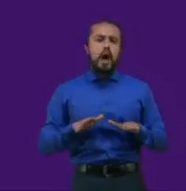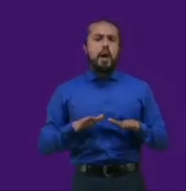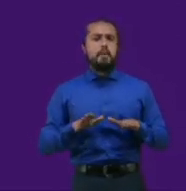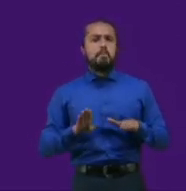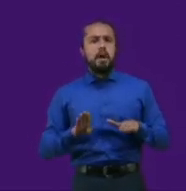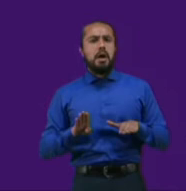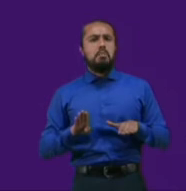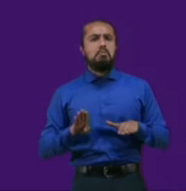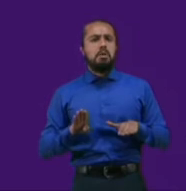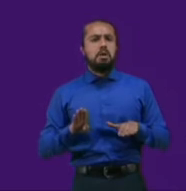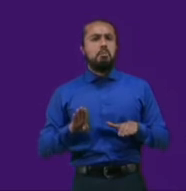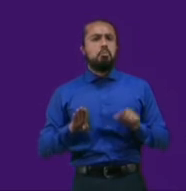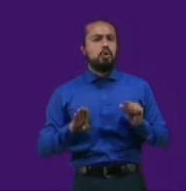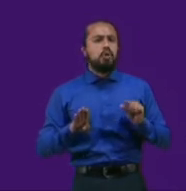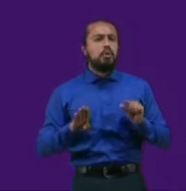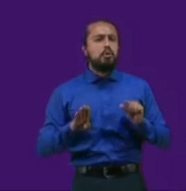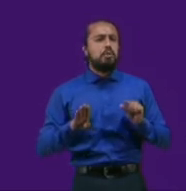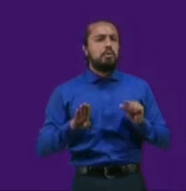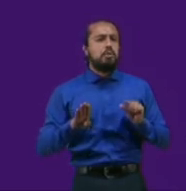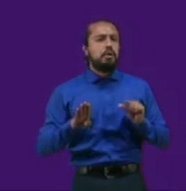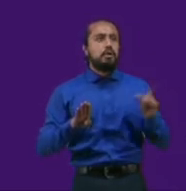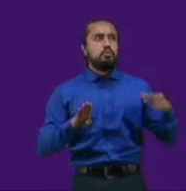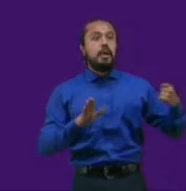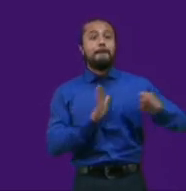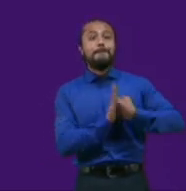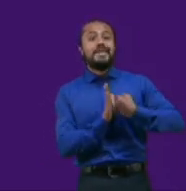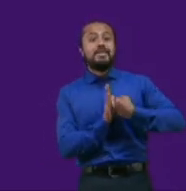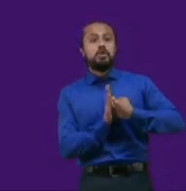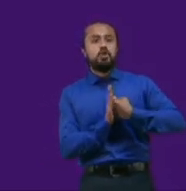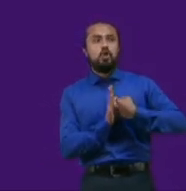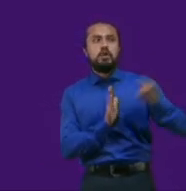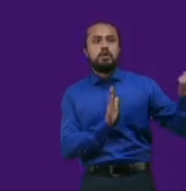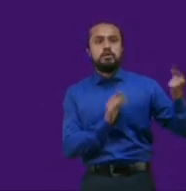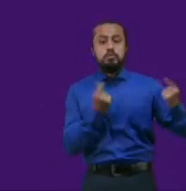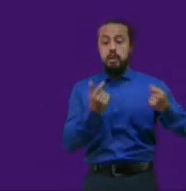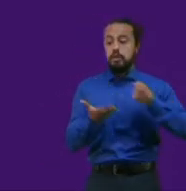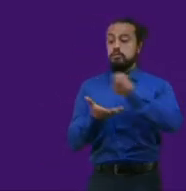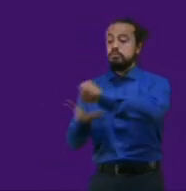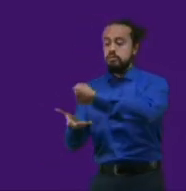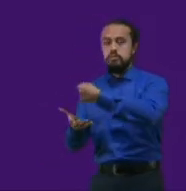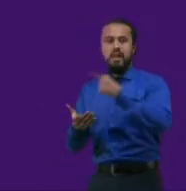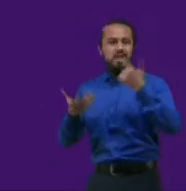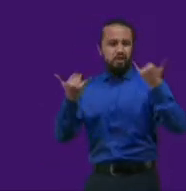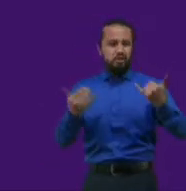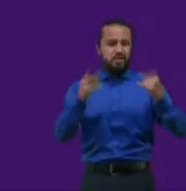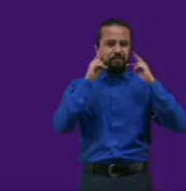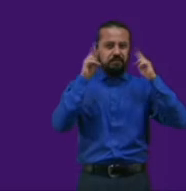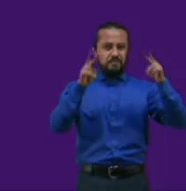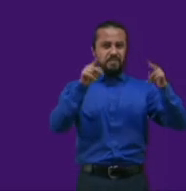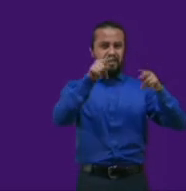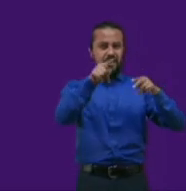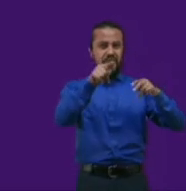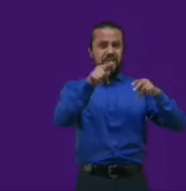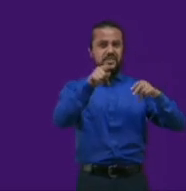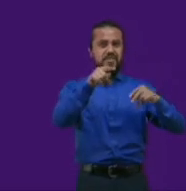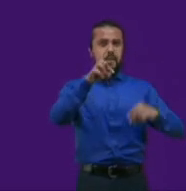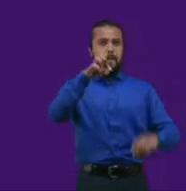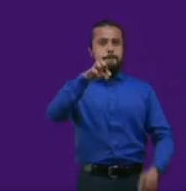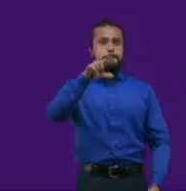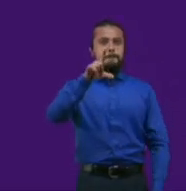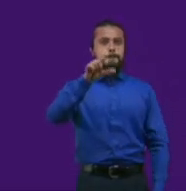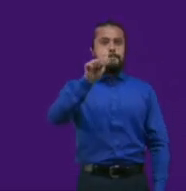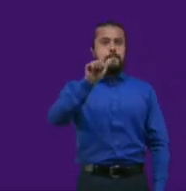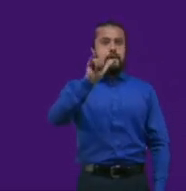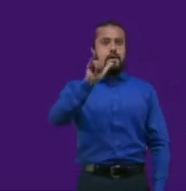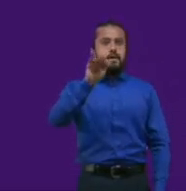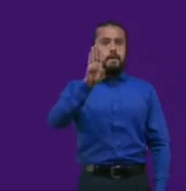progreso, que es esa presión. Hay un gran documental ahorita en Netflix que se llama The Playbook, y hay un